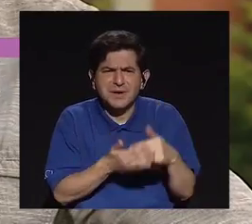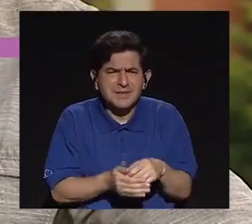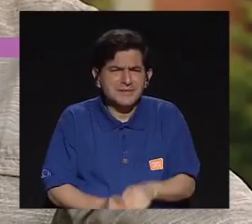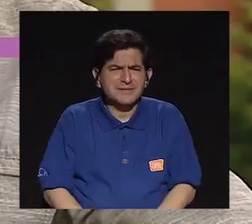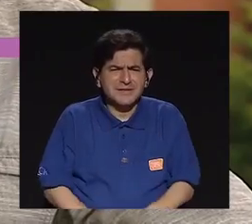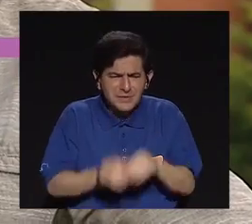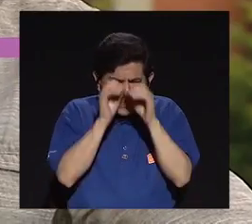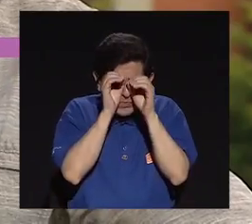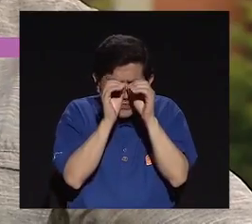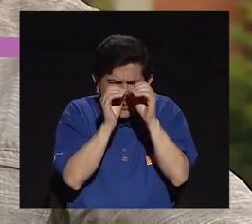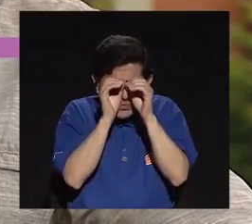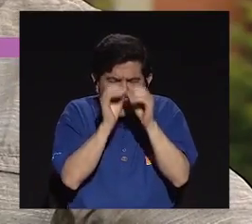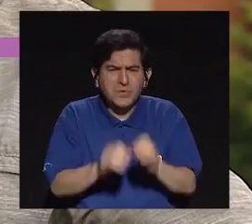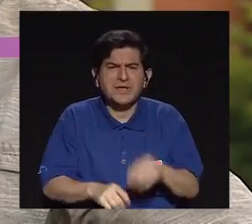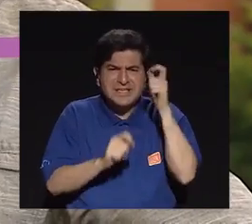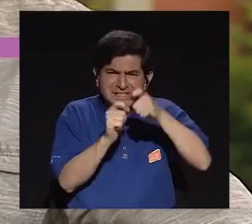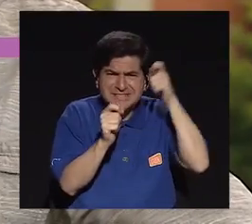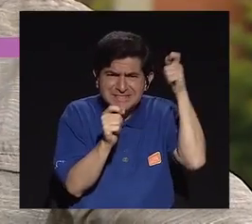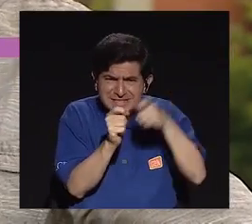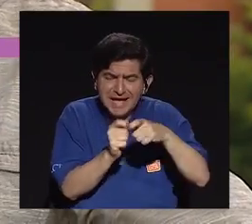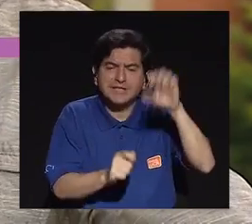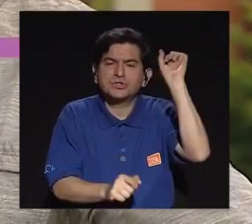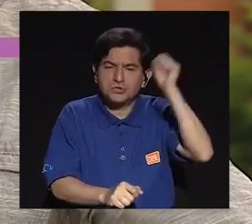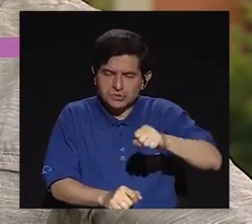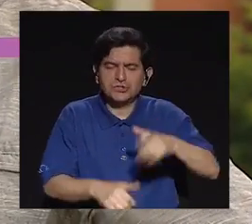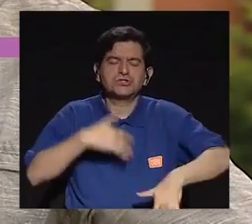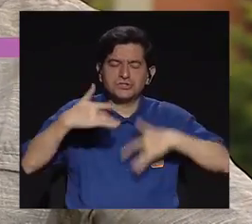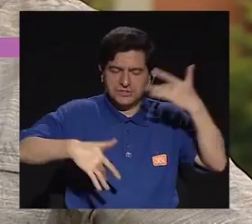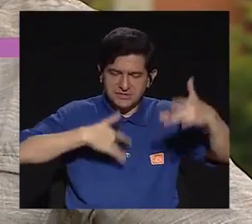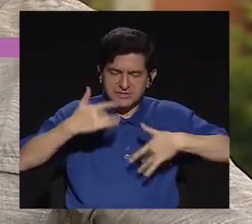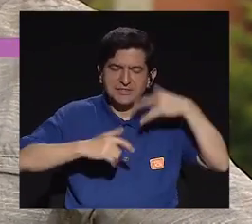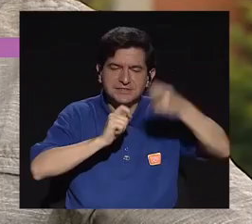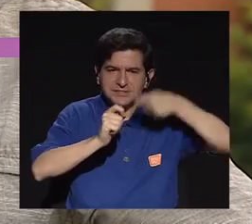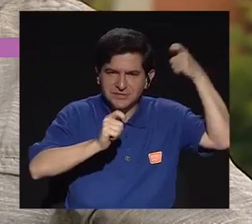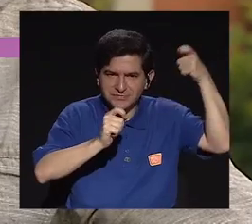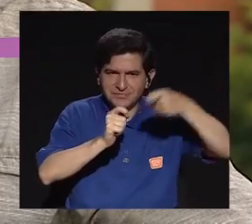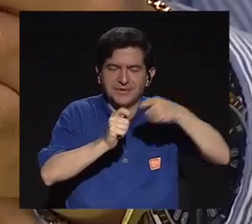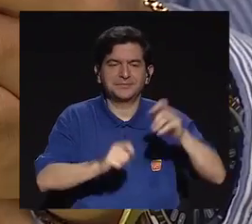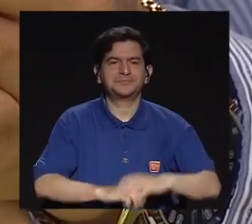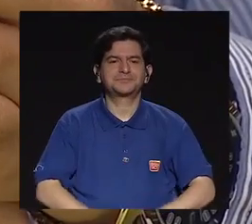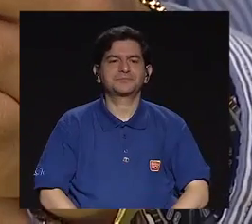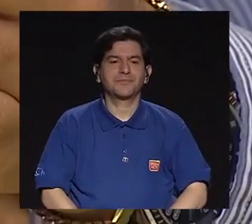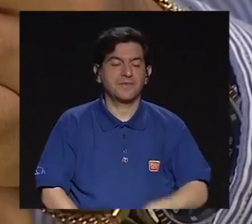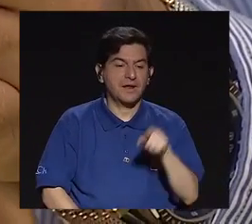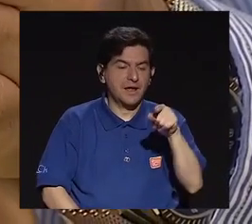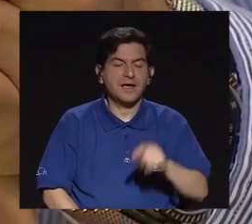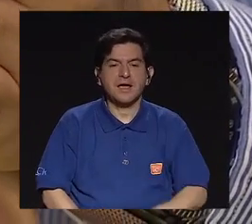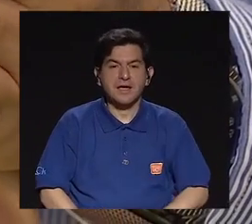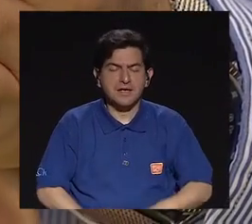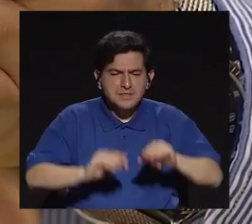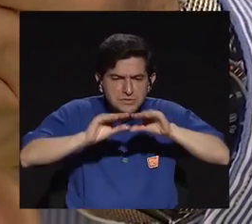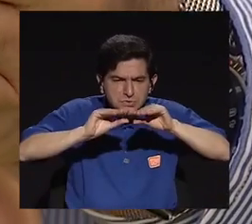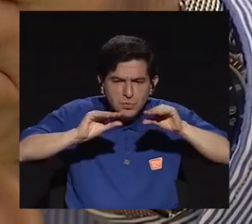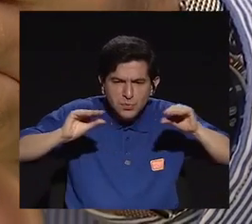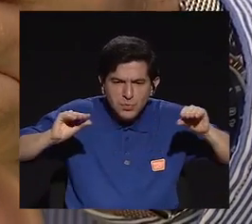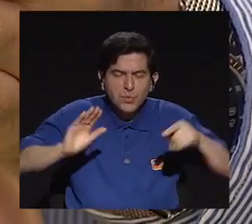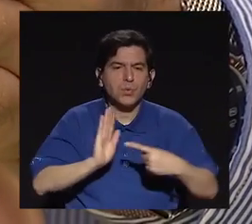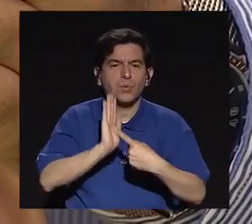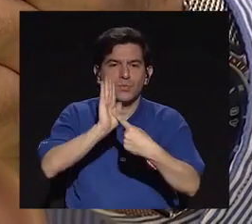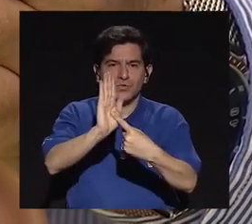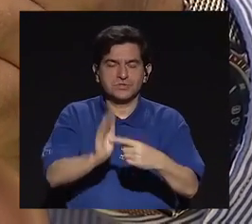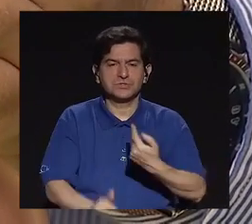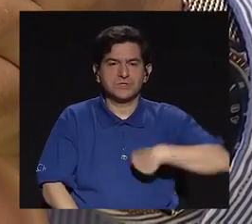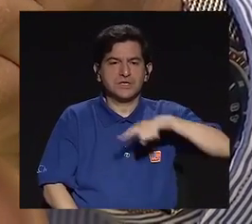eso es microscópico, ¿verdad? Y sumamente preciso. Y muy preciso y muy sensible y muy específico. Entonces, ese colchón es el que nos va a